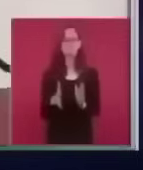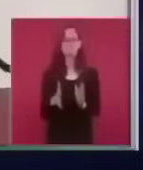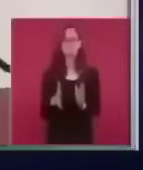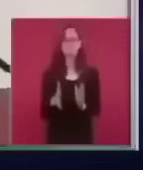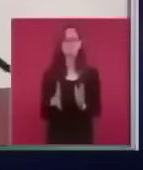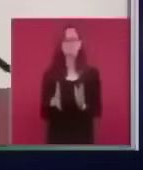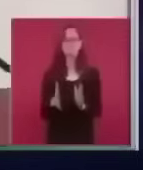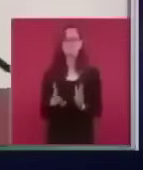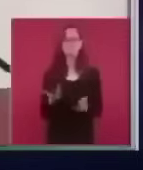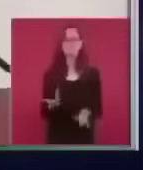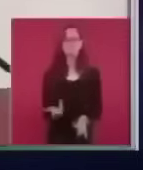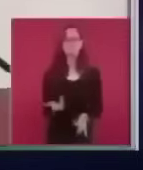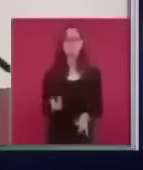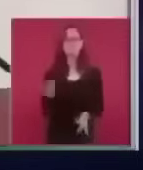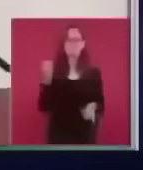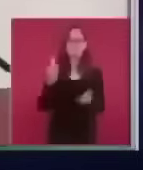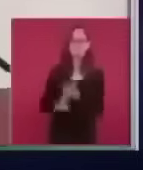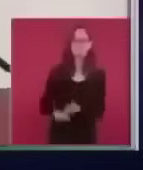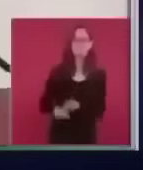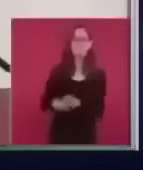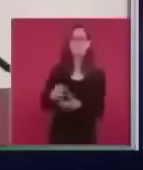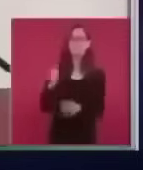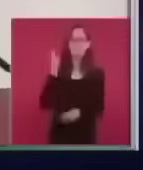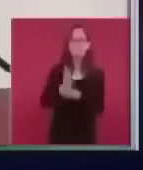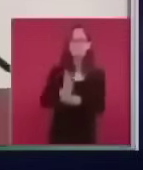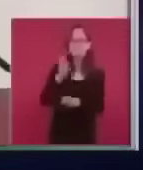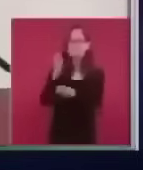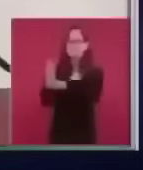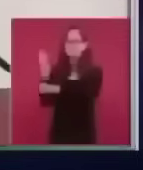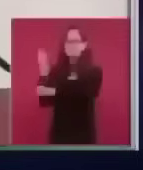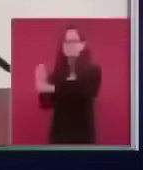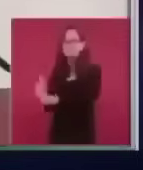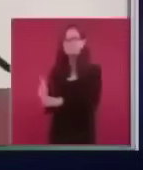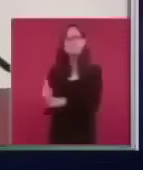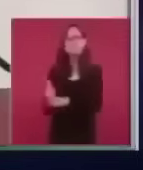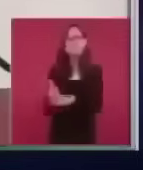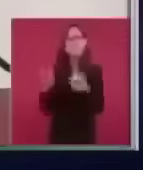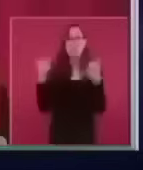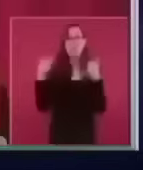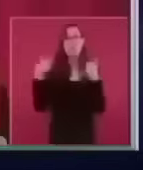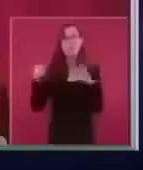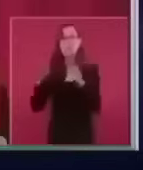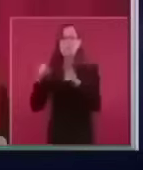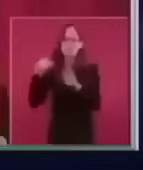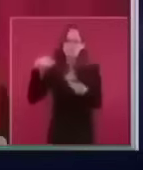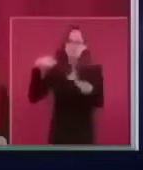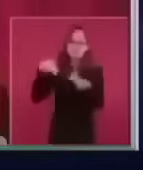negaron órdenes de cateo. Un juez